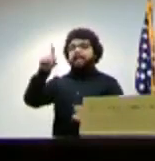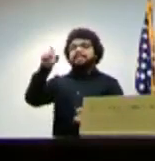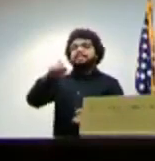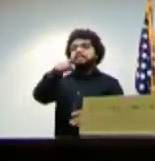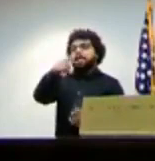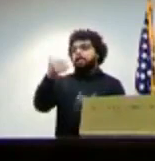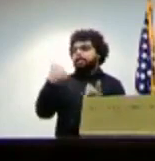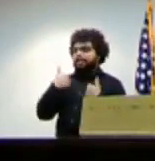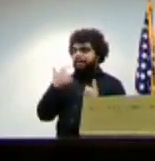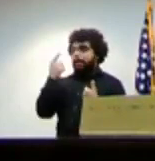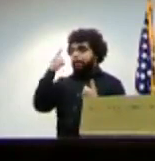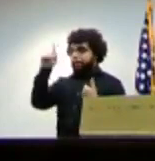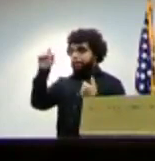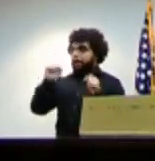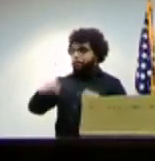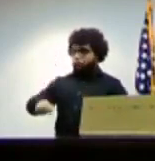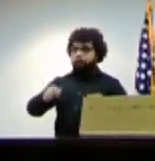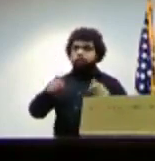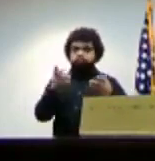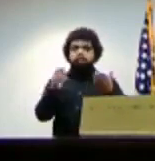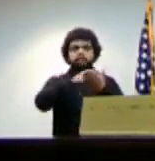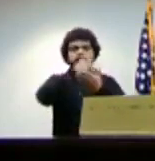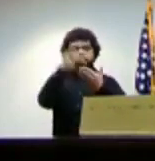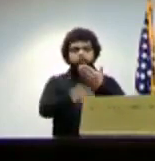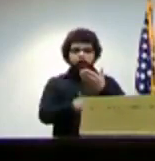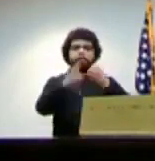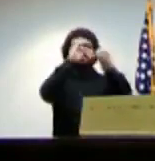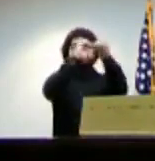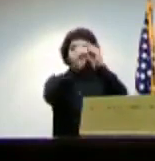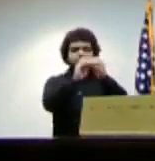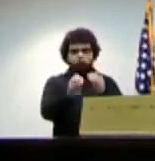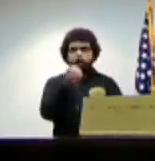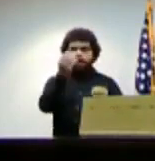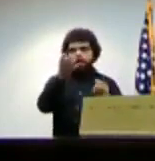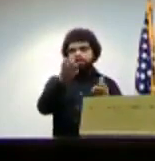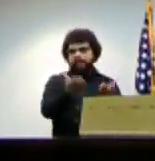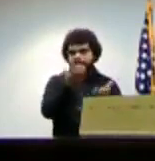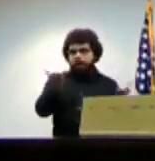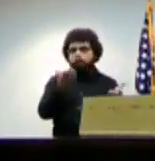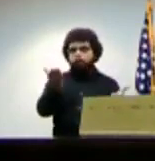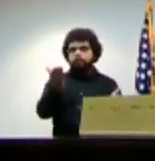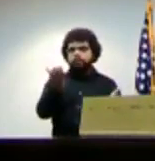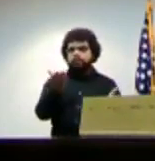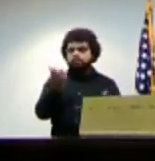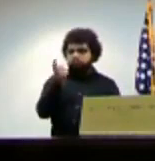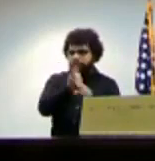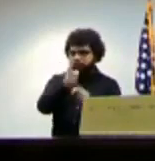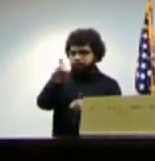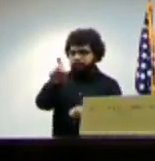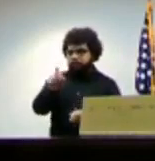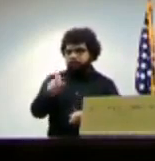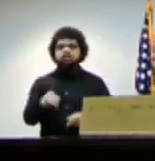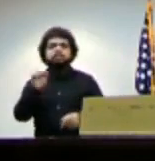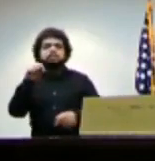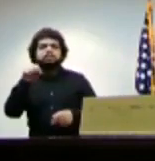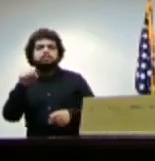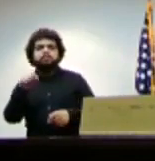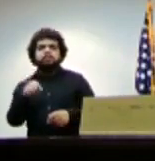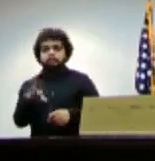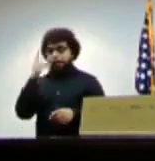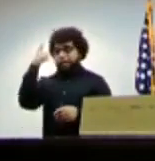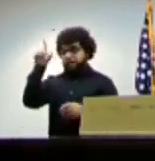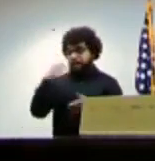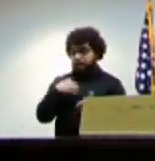para poder preparar ese programa de conservación y mejoras capitales, ¿correcto? Eso es responsabilidad. Cuando hablamos de mejoras capitales, de la inversión que hay que hacer